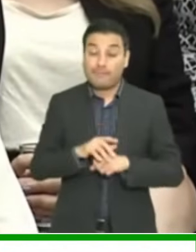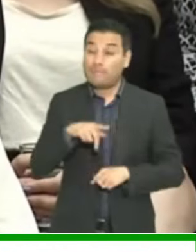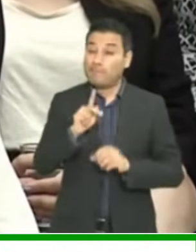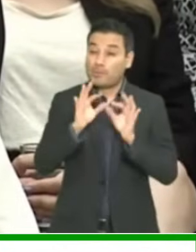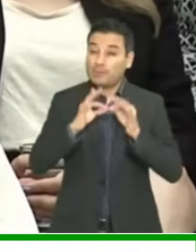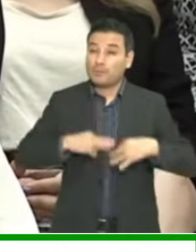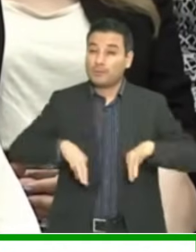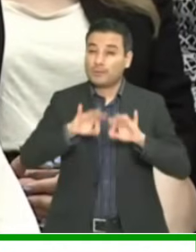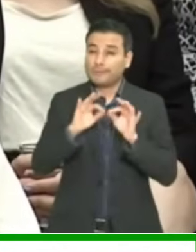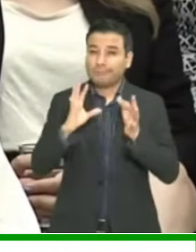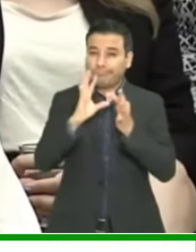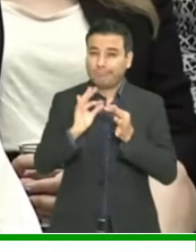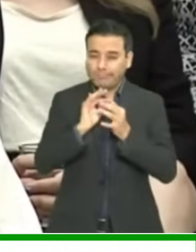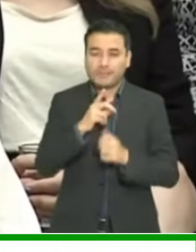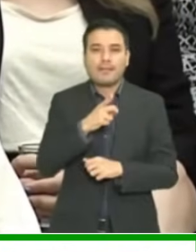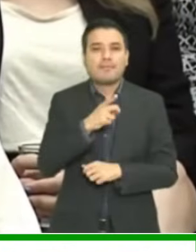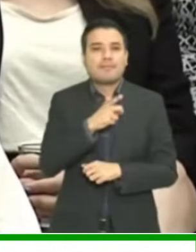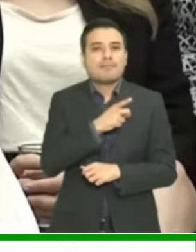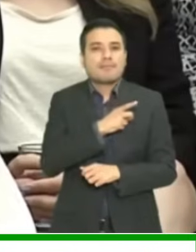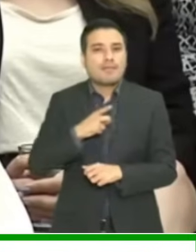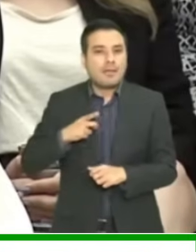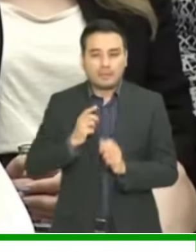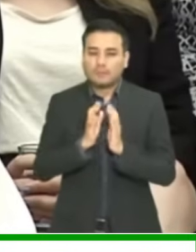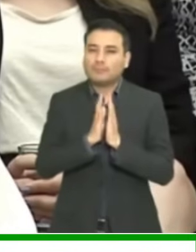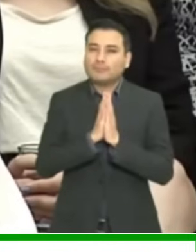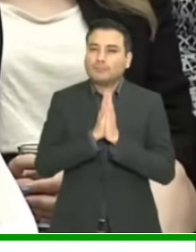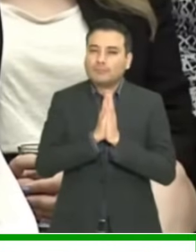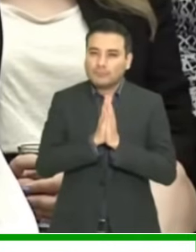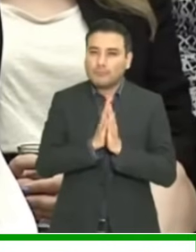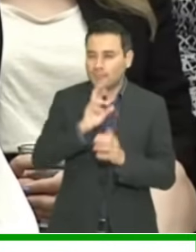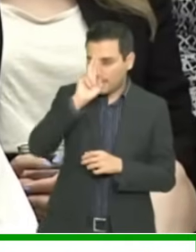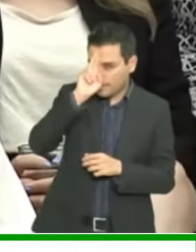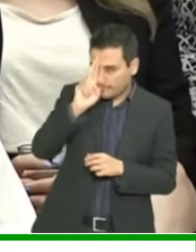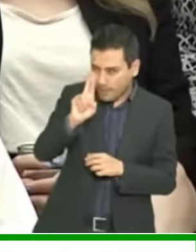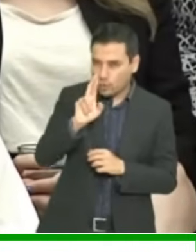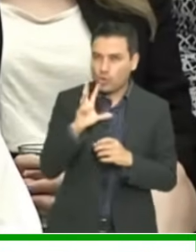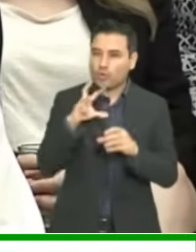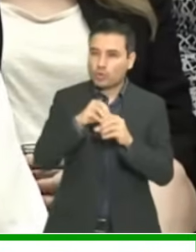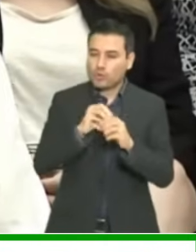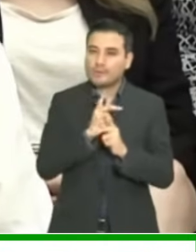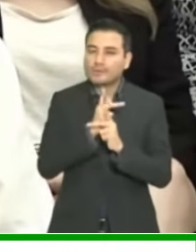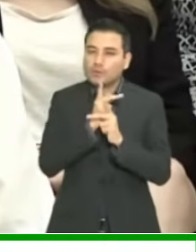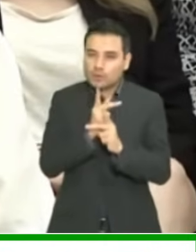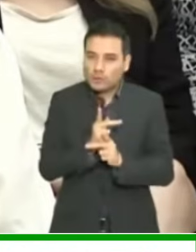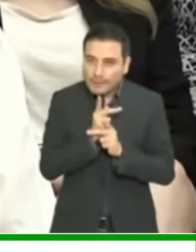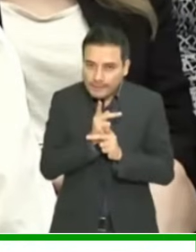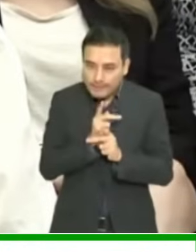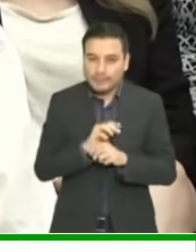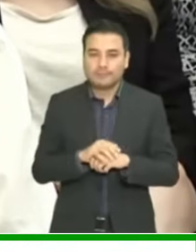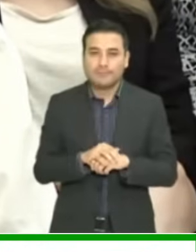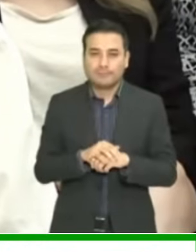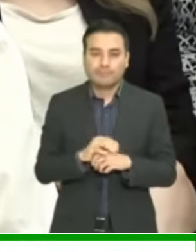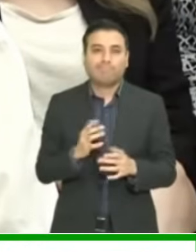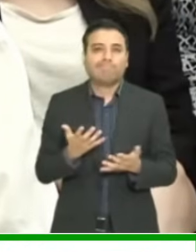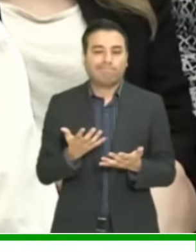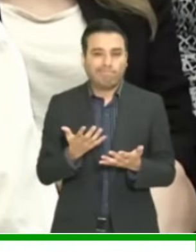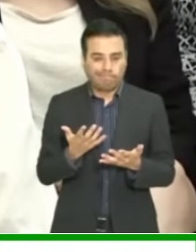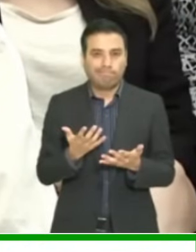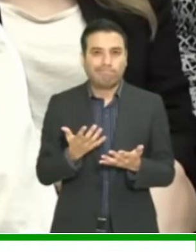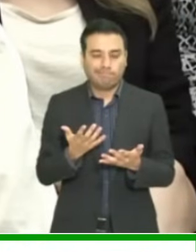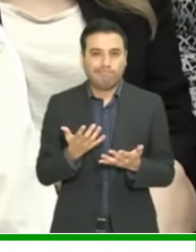importante es apelar justo esa noción de respeto, de inclusión y de tolerancia. Se está leyendo